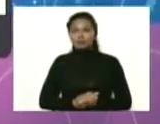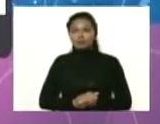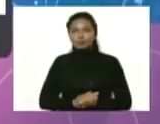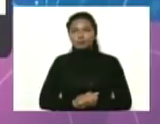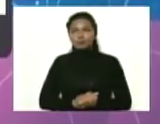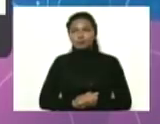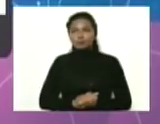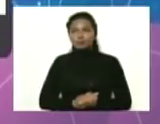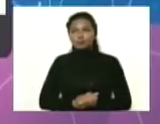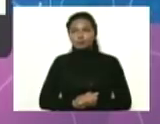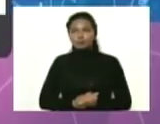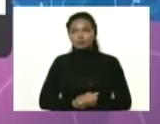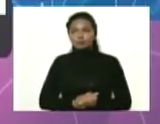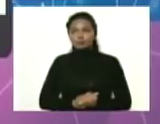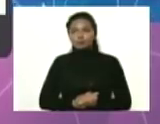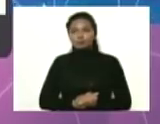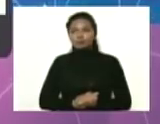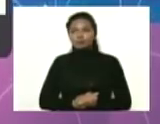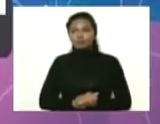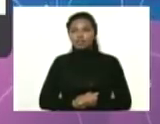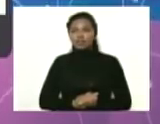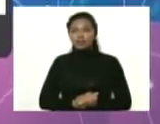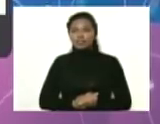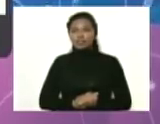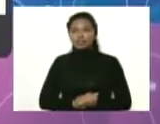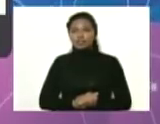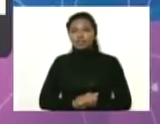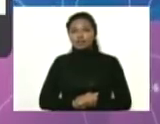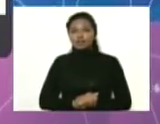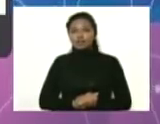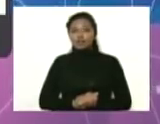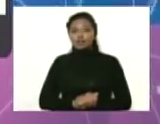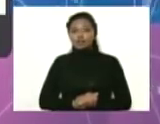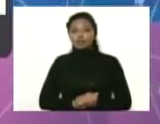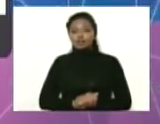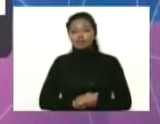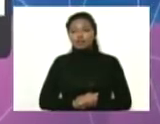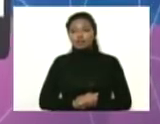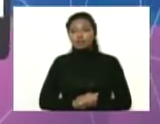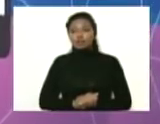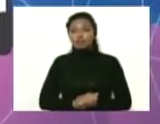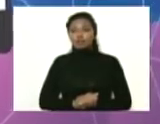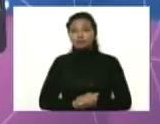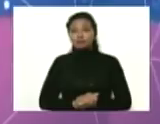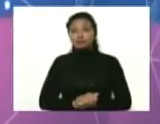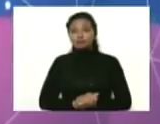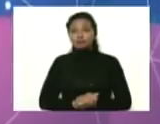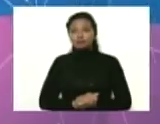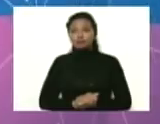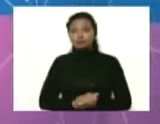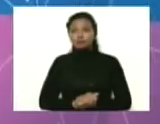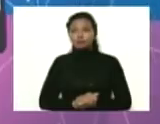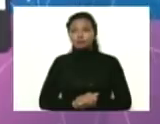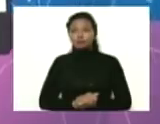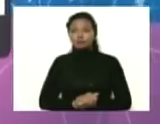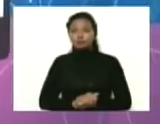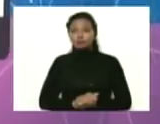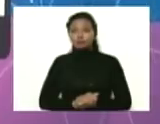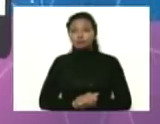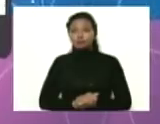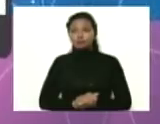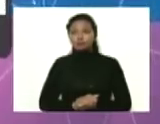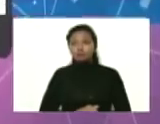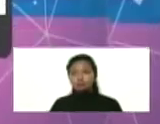oeste del estado Monagas, que está bajo la responsabilidad de la 524 Área